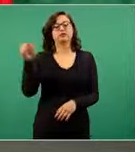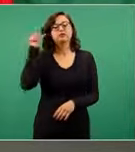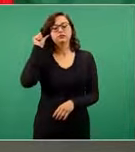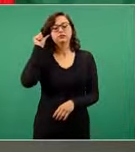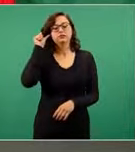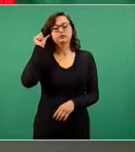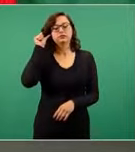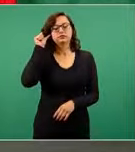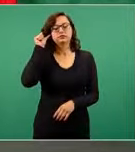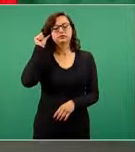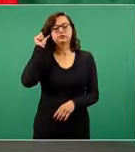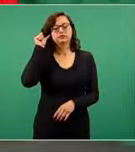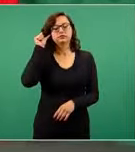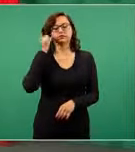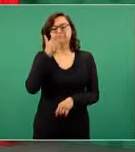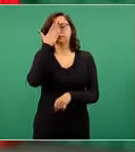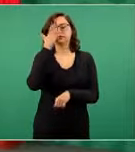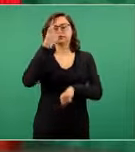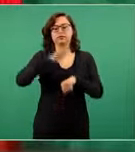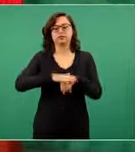de